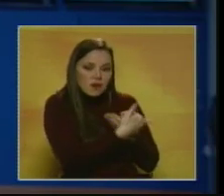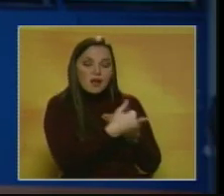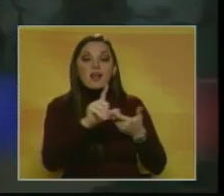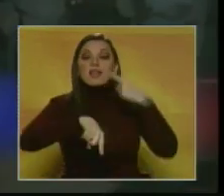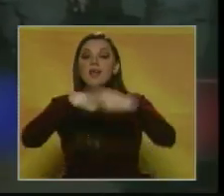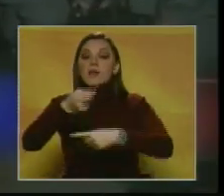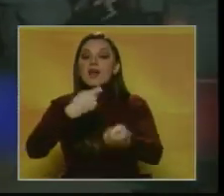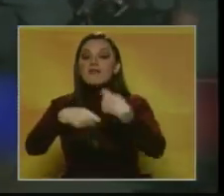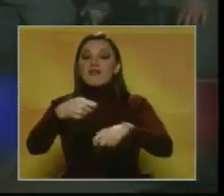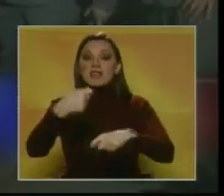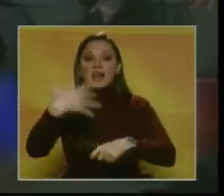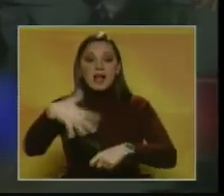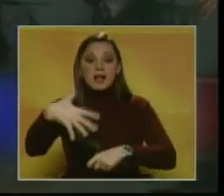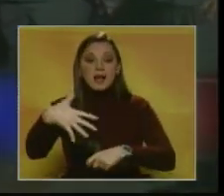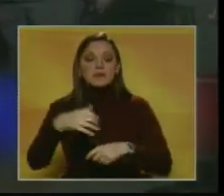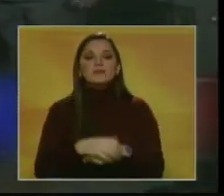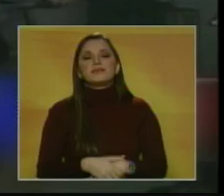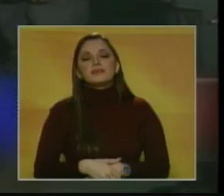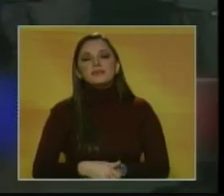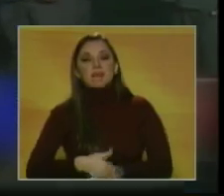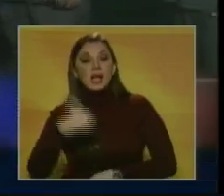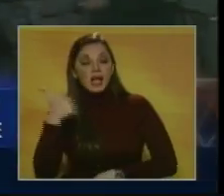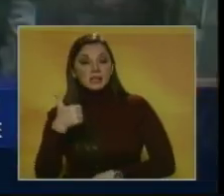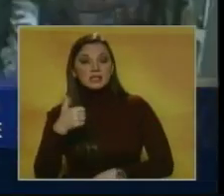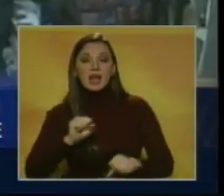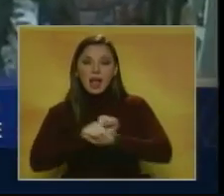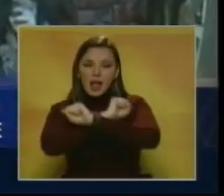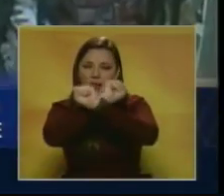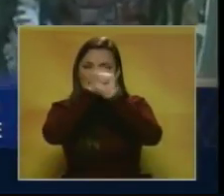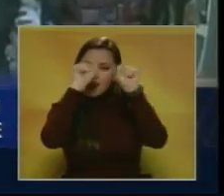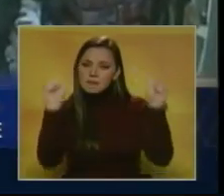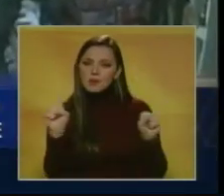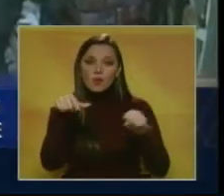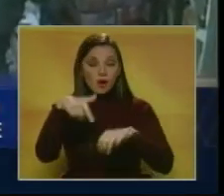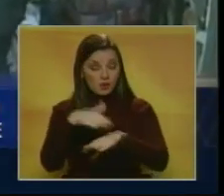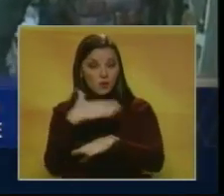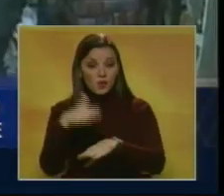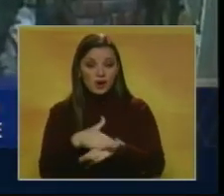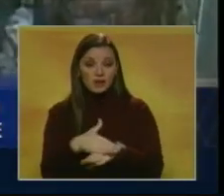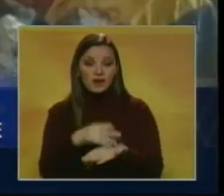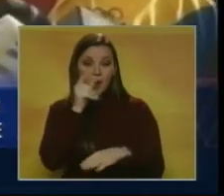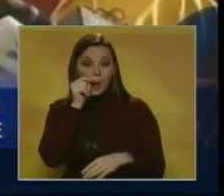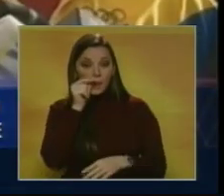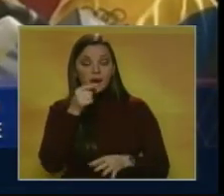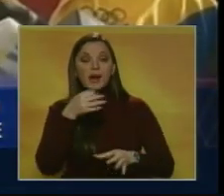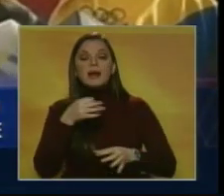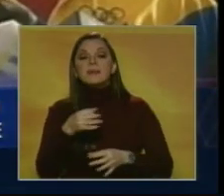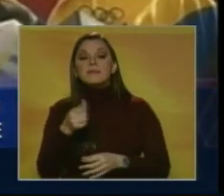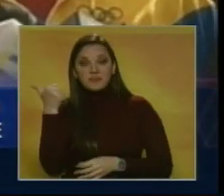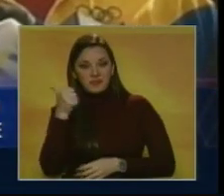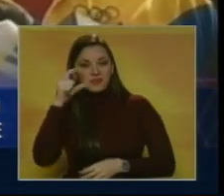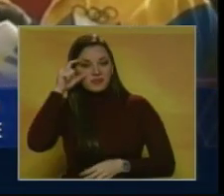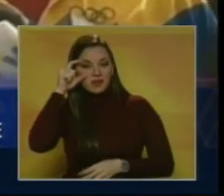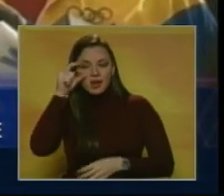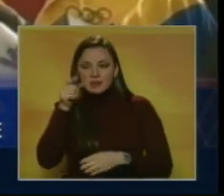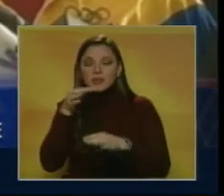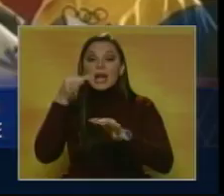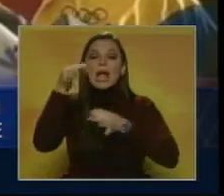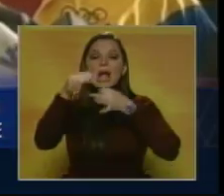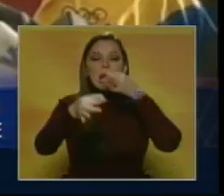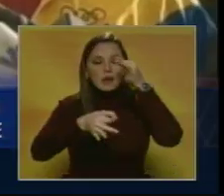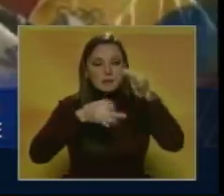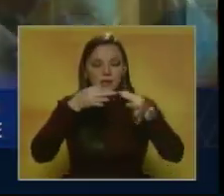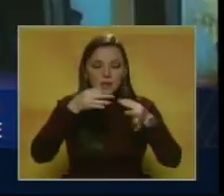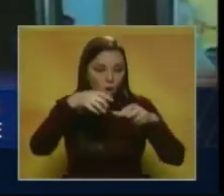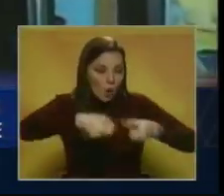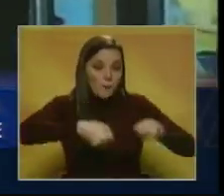elevados. Durante la jornada de fiscalización que inició en horas de la madrugada de este jueves, Arreaza explicó que en un local de este mercado